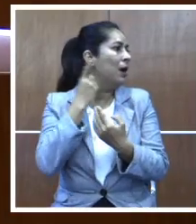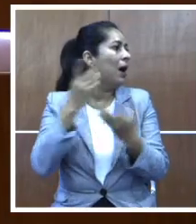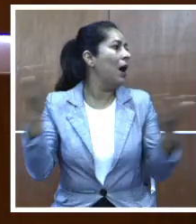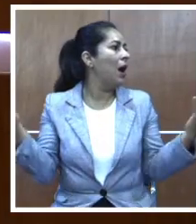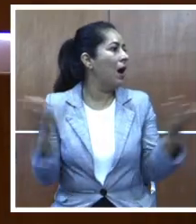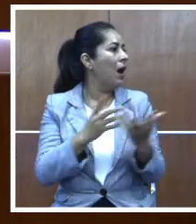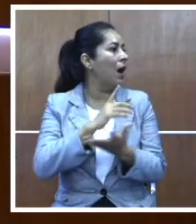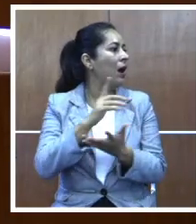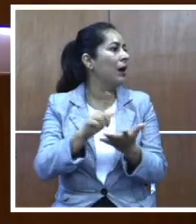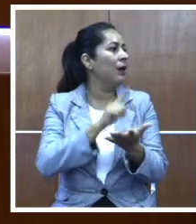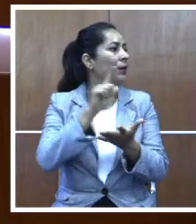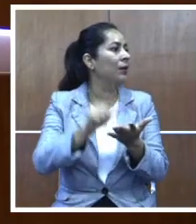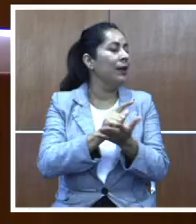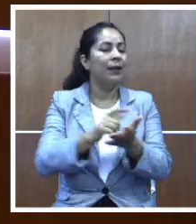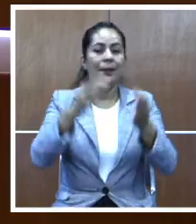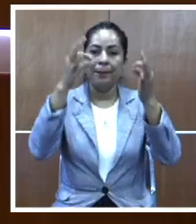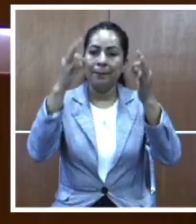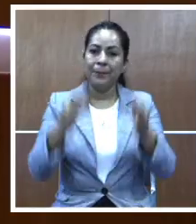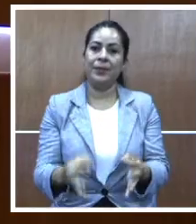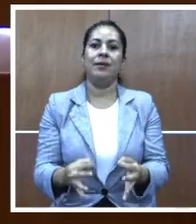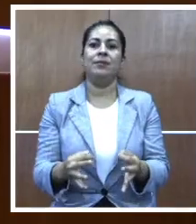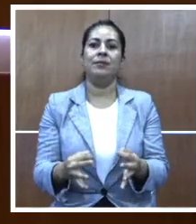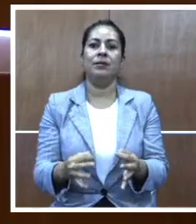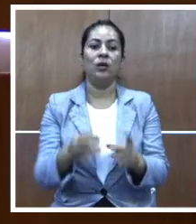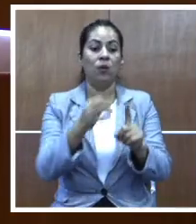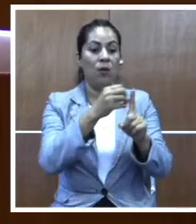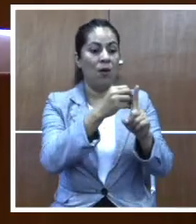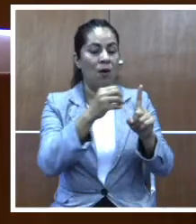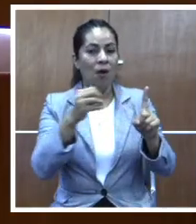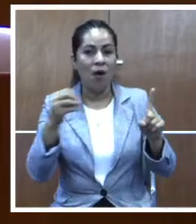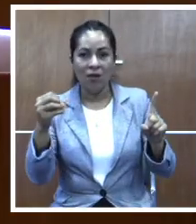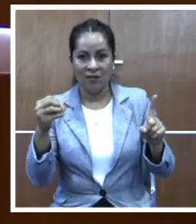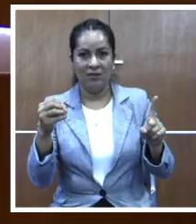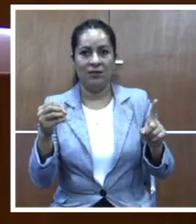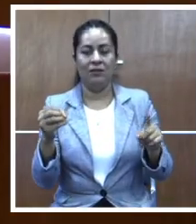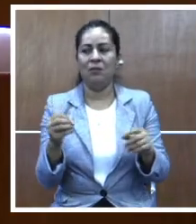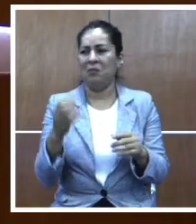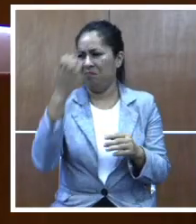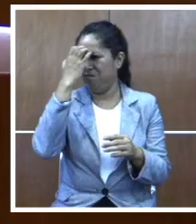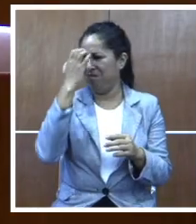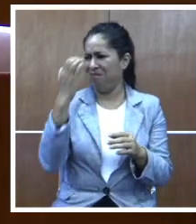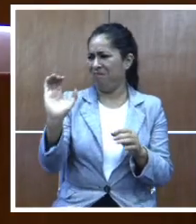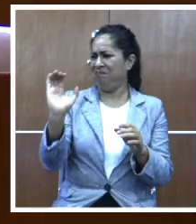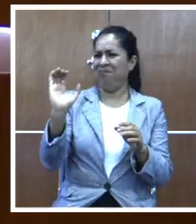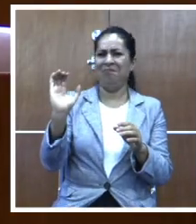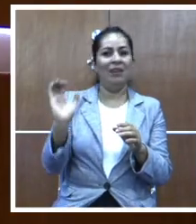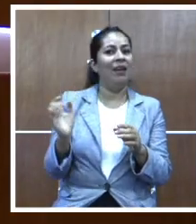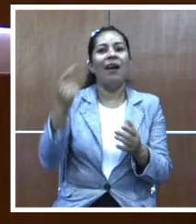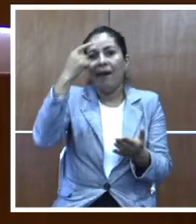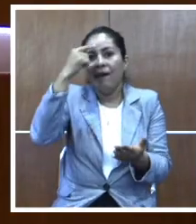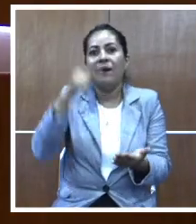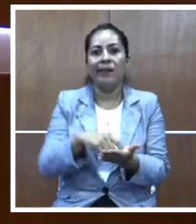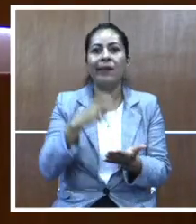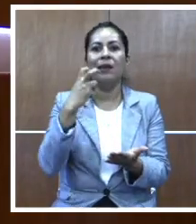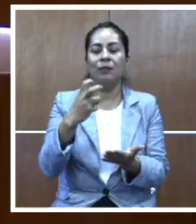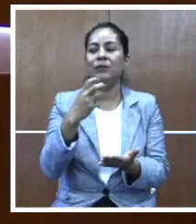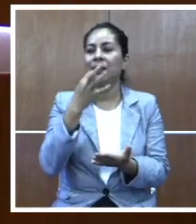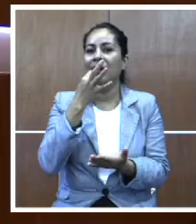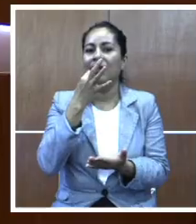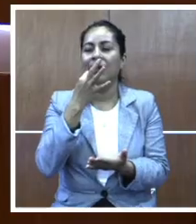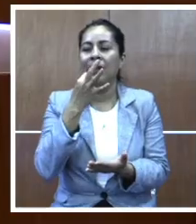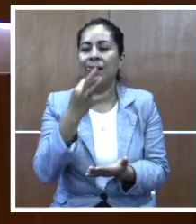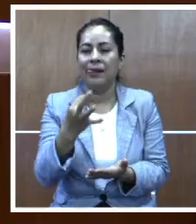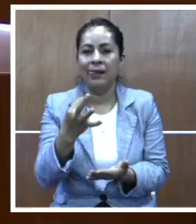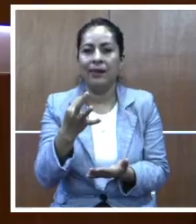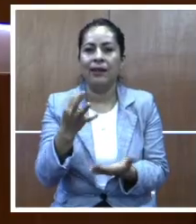con legitimidad y con orden. Cuando la desconocemos, creemos o caemos en la tentación de